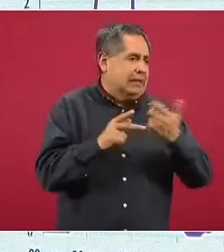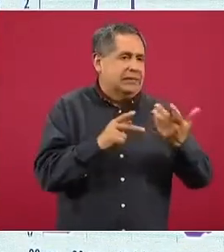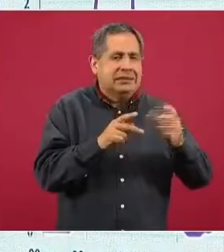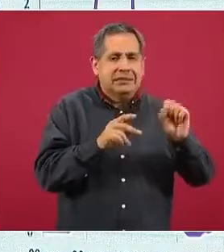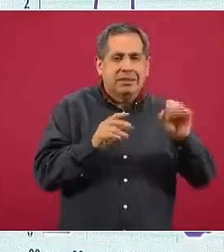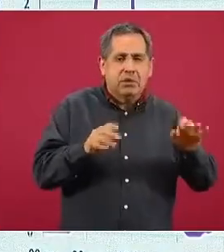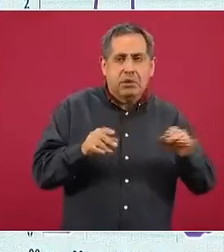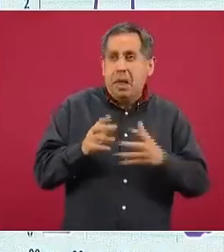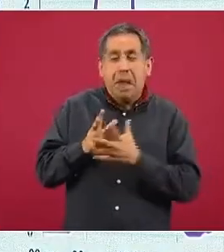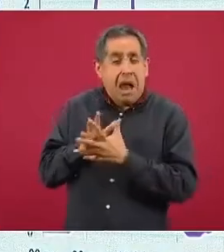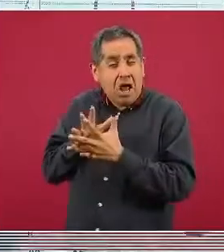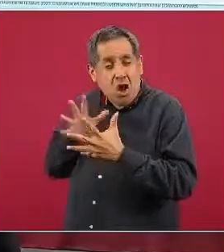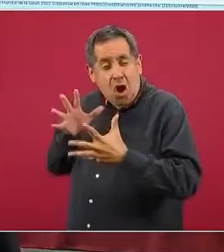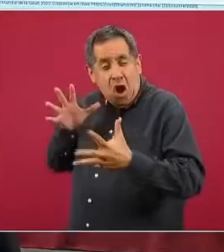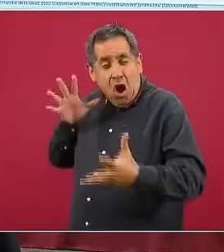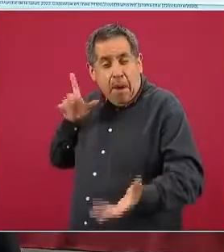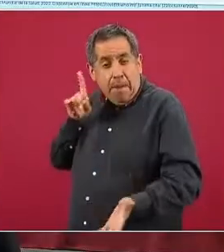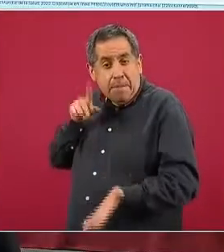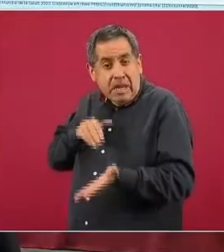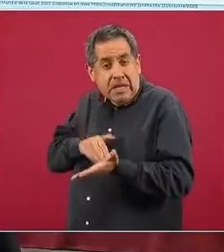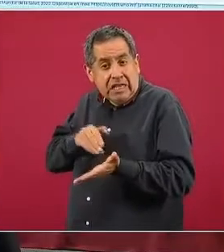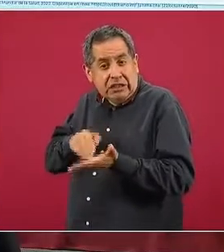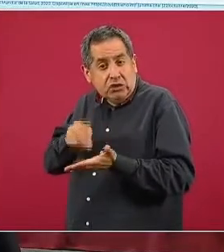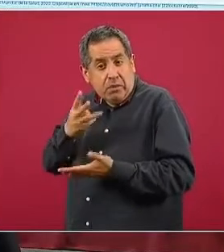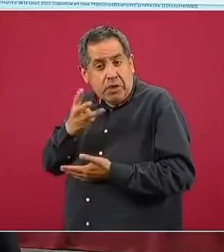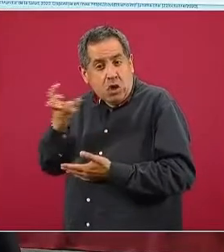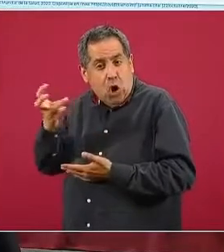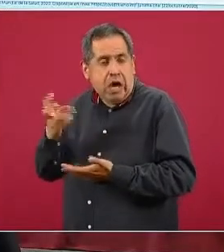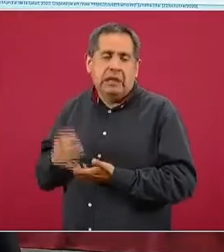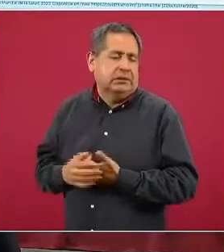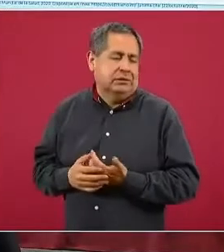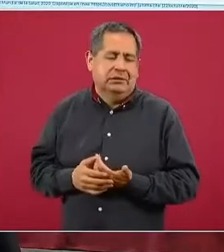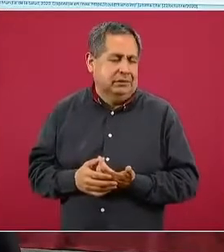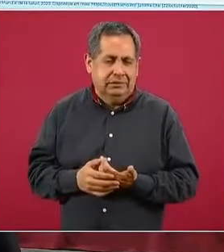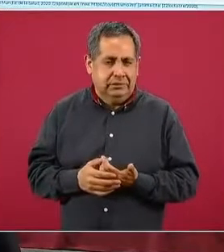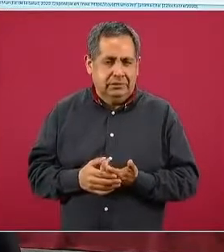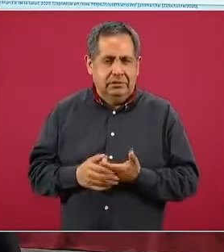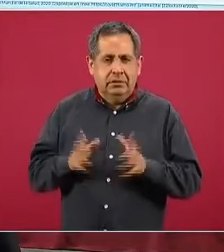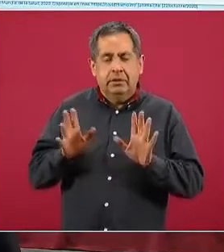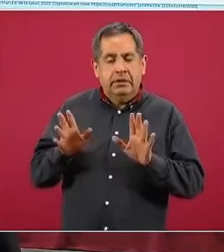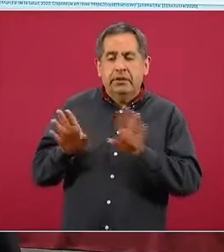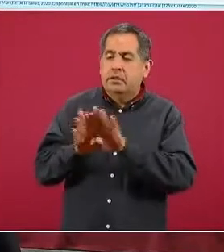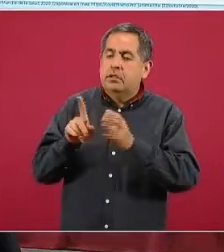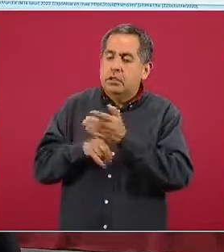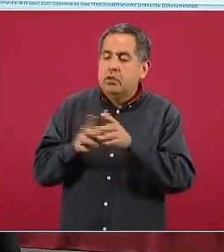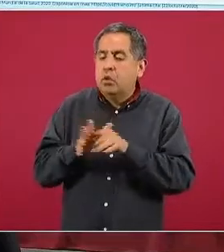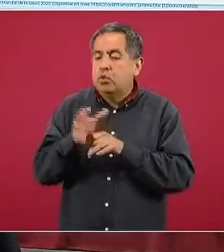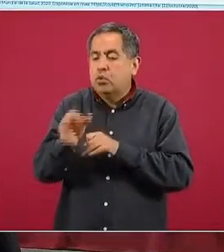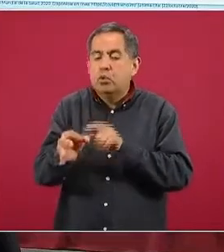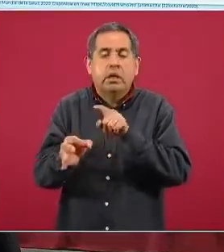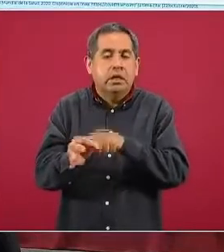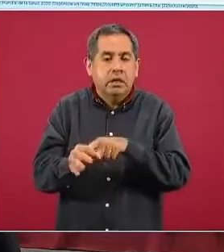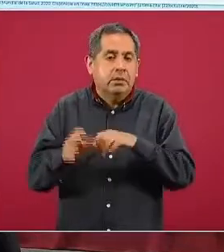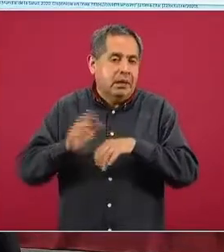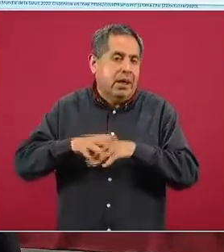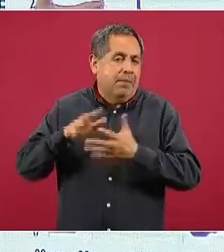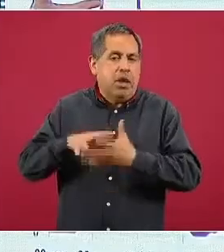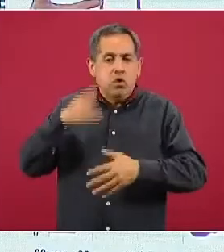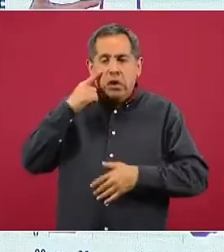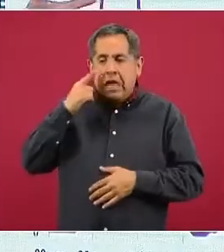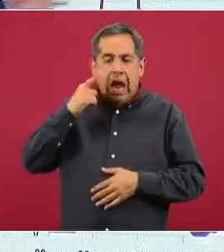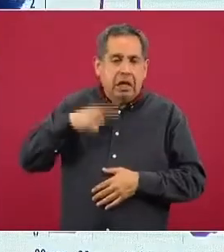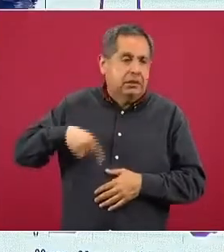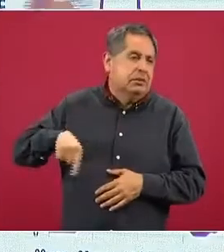conjunto, que tiene 1.300. No porque los datos no pertenezcan al conjunto de China, sino porque la enorme mayoría de